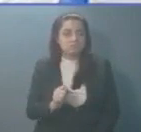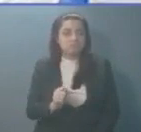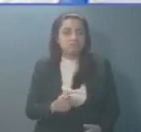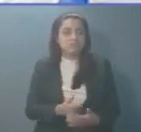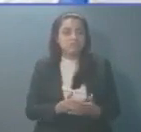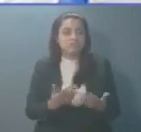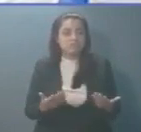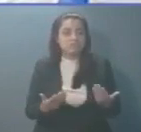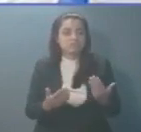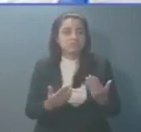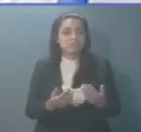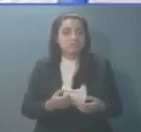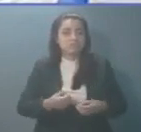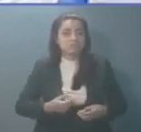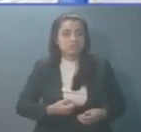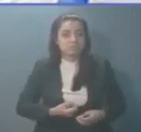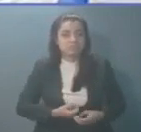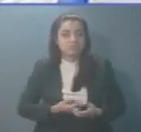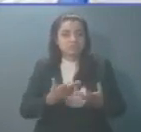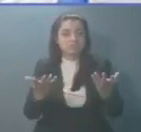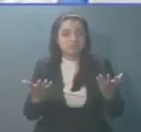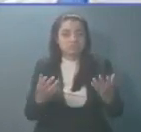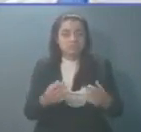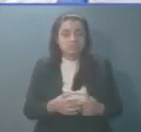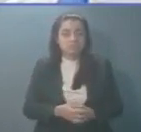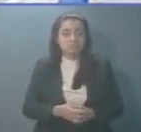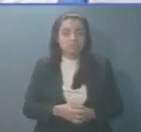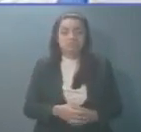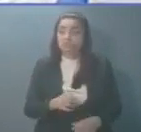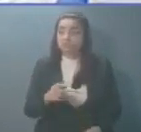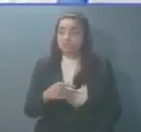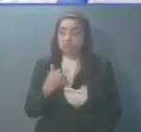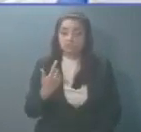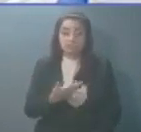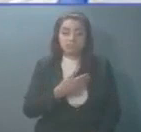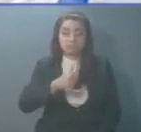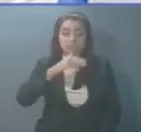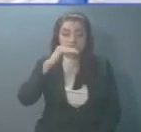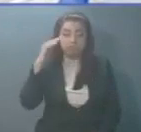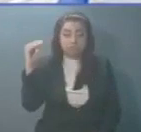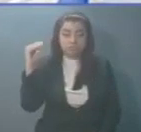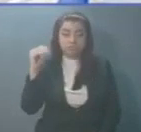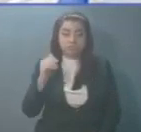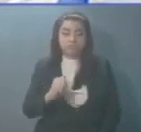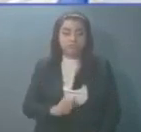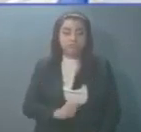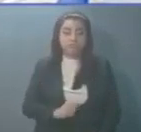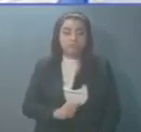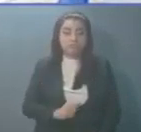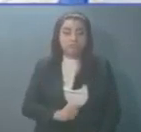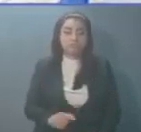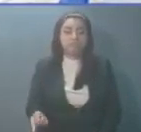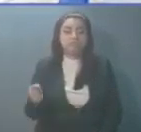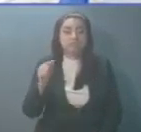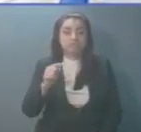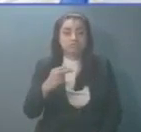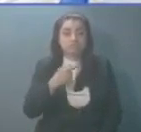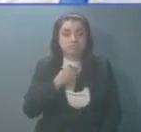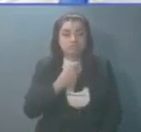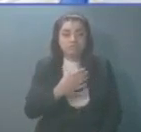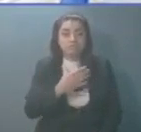libertad de prensa, libertad de pensamiento en nuestro país, y eso ha